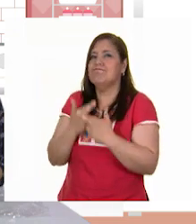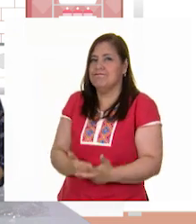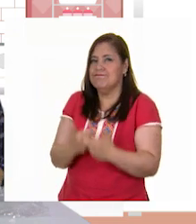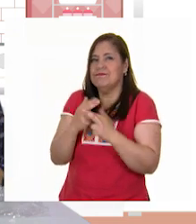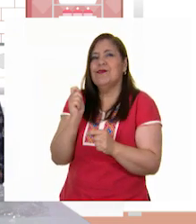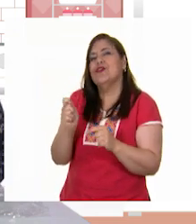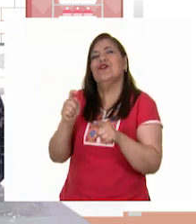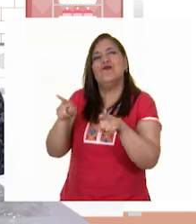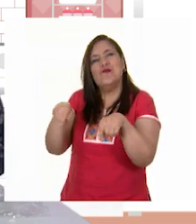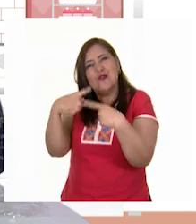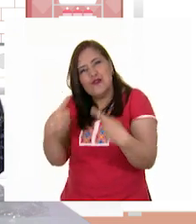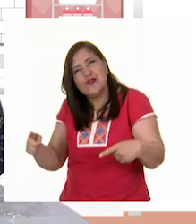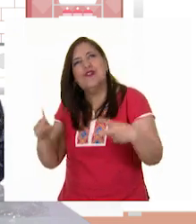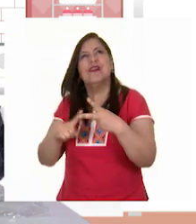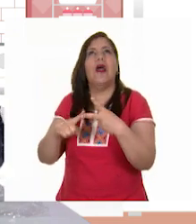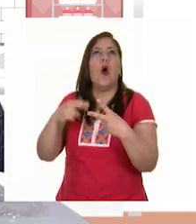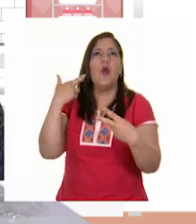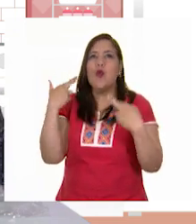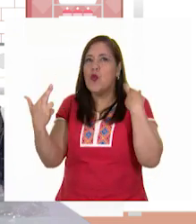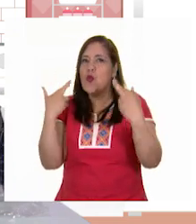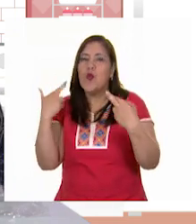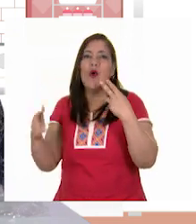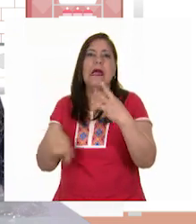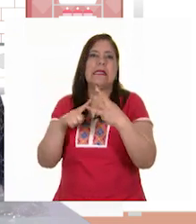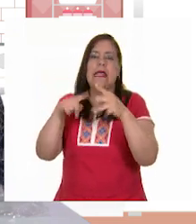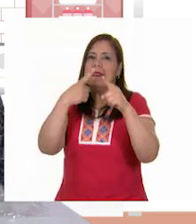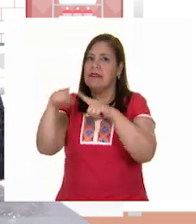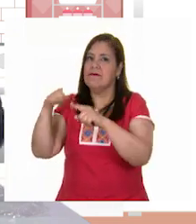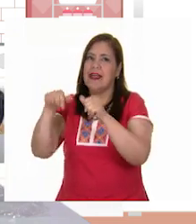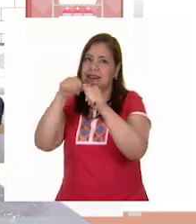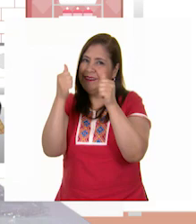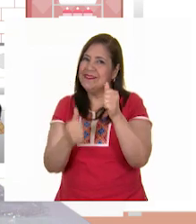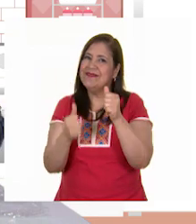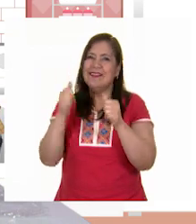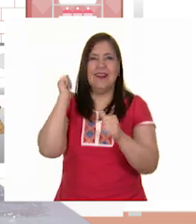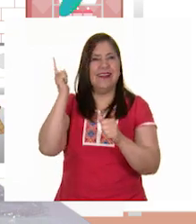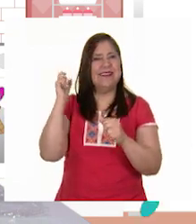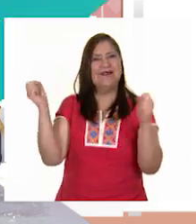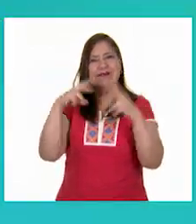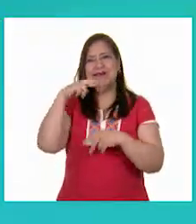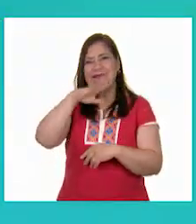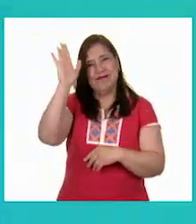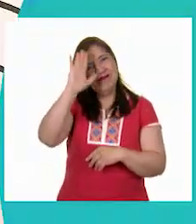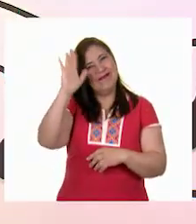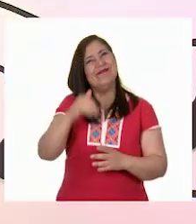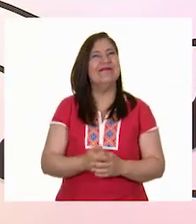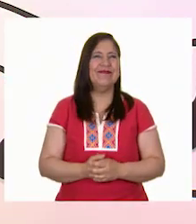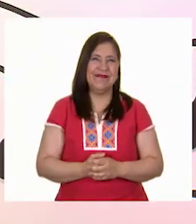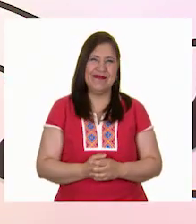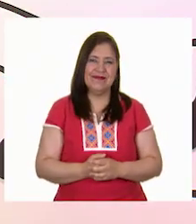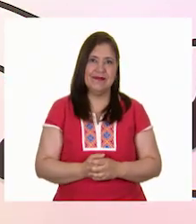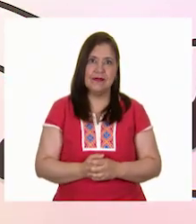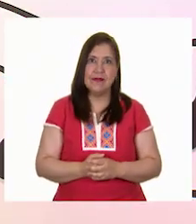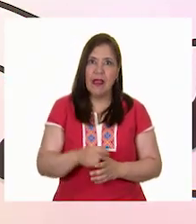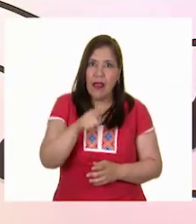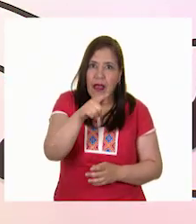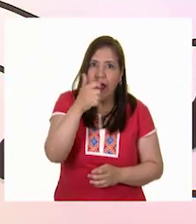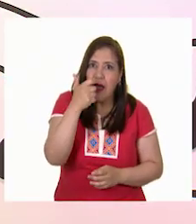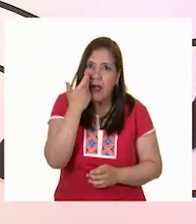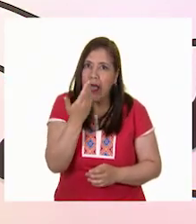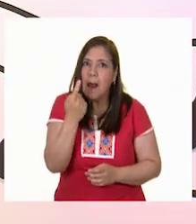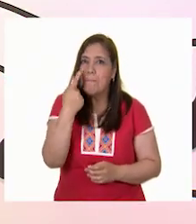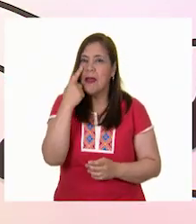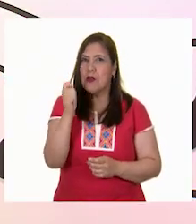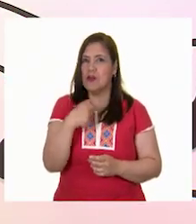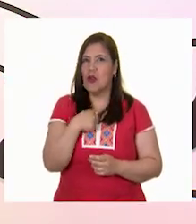de la música, el sonido y las artes en general. ¡Te esperamos! ¡Adiós! ¿Quieren ver cómo me trueno